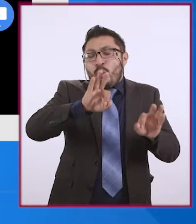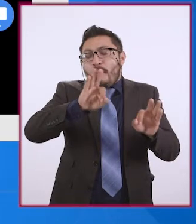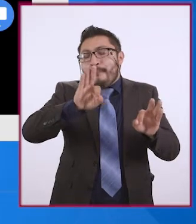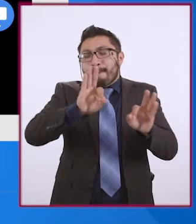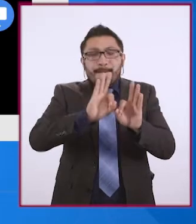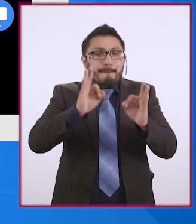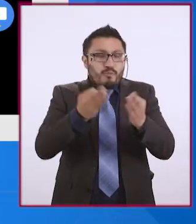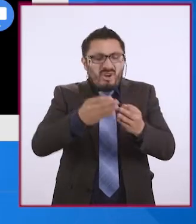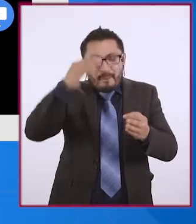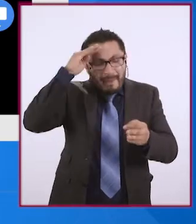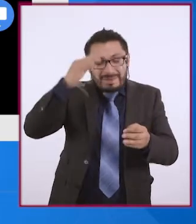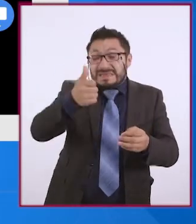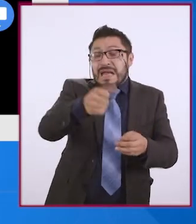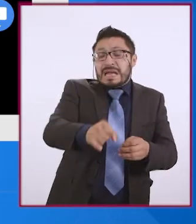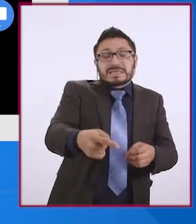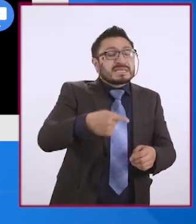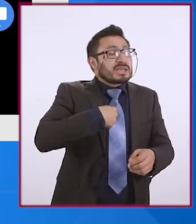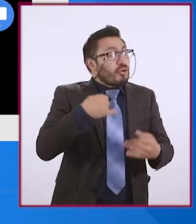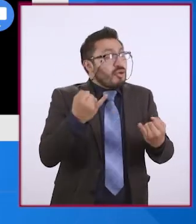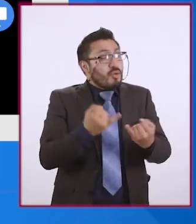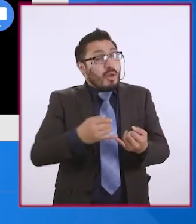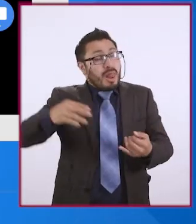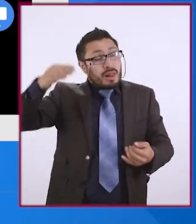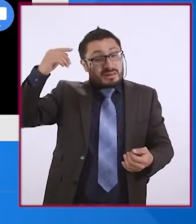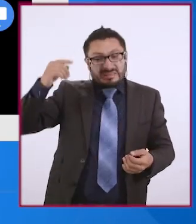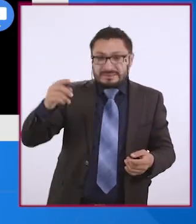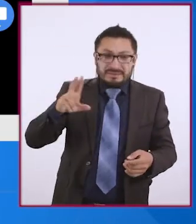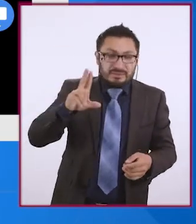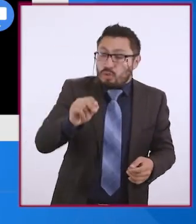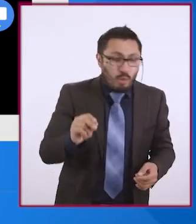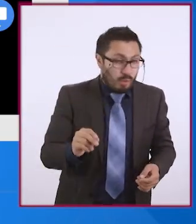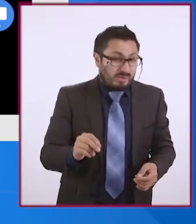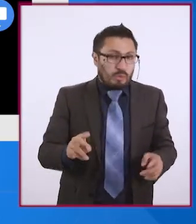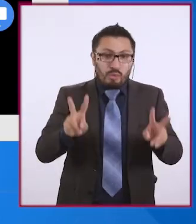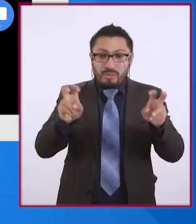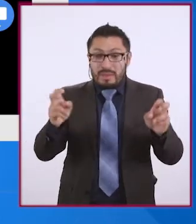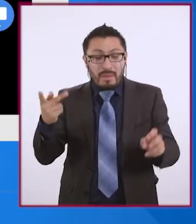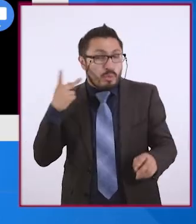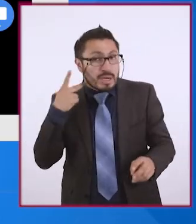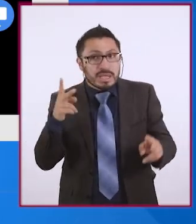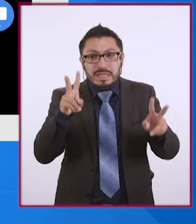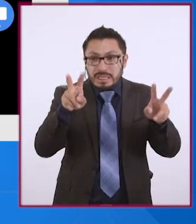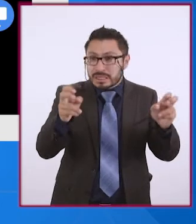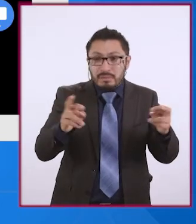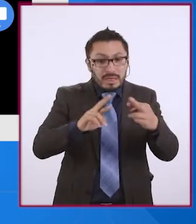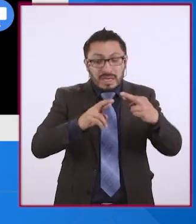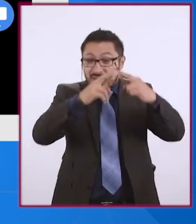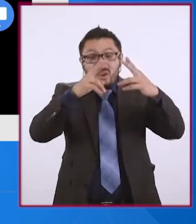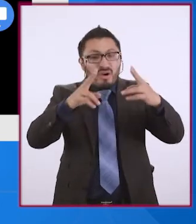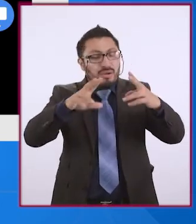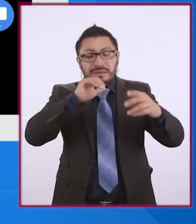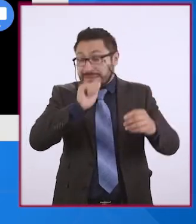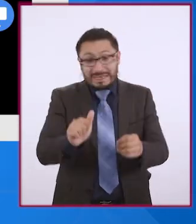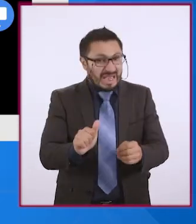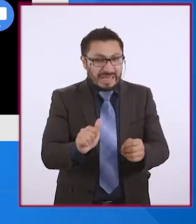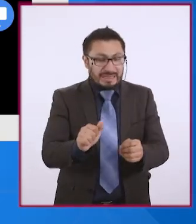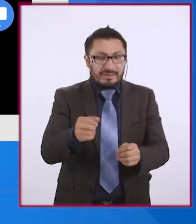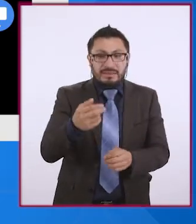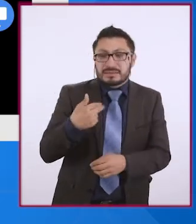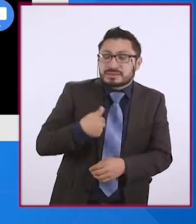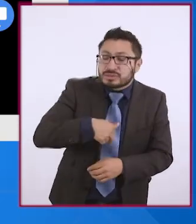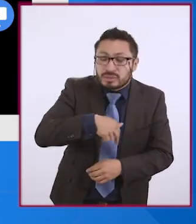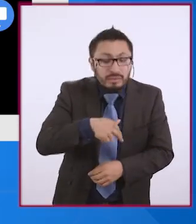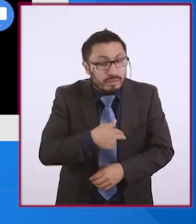política, ni en religión, ni en ningún otro sentido. Es nuestra responsabilidad